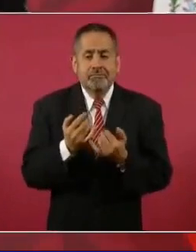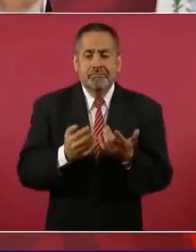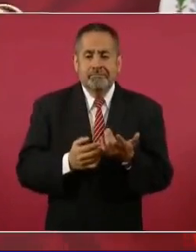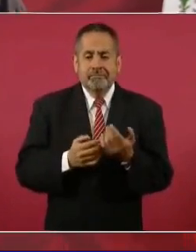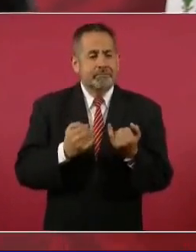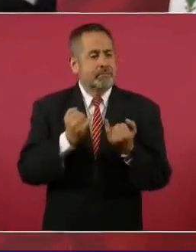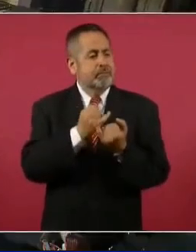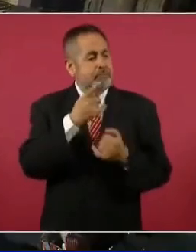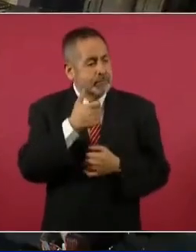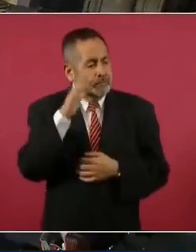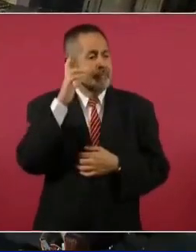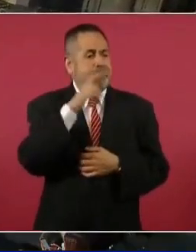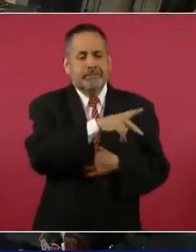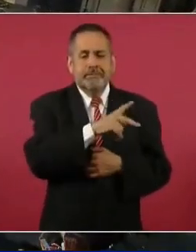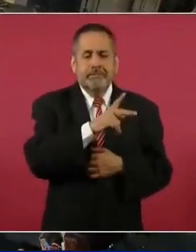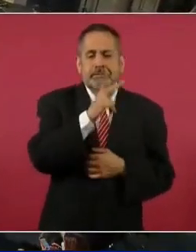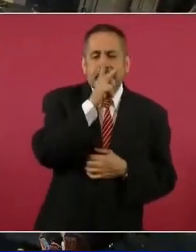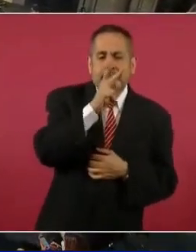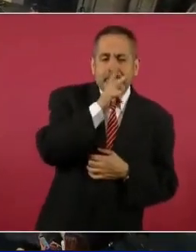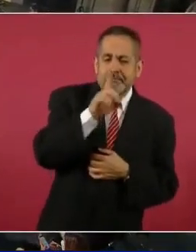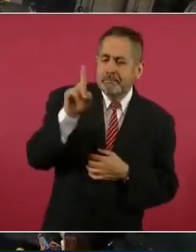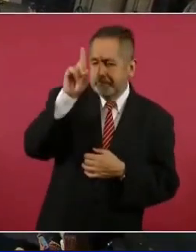su papá era asesor de Salinas,